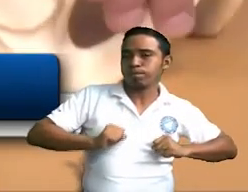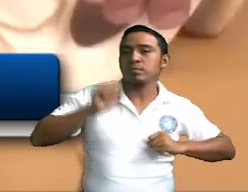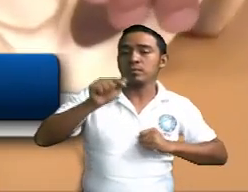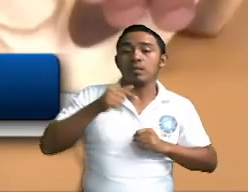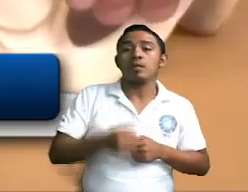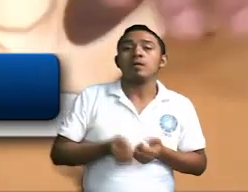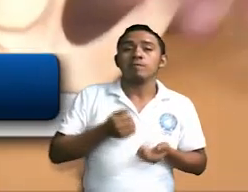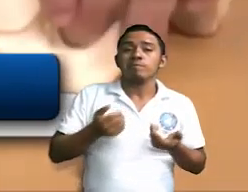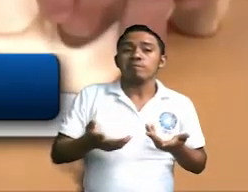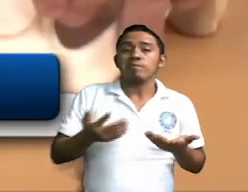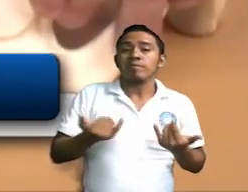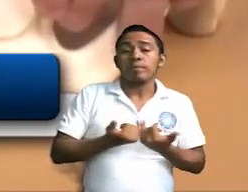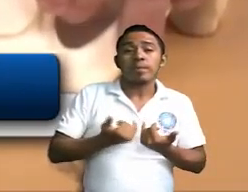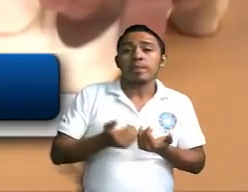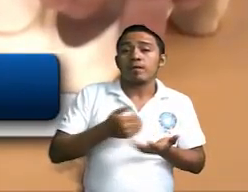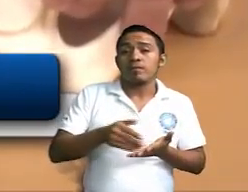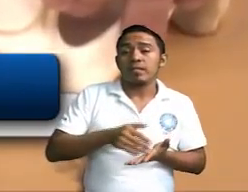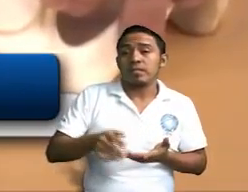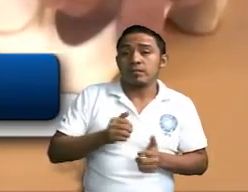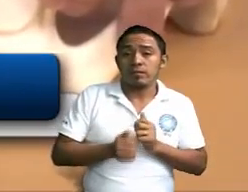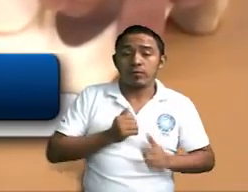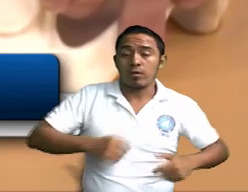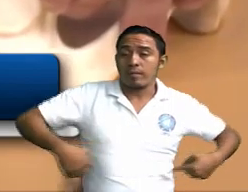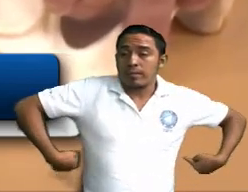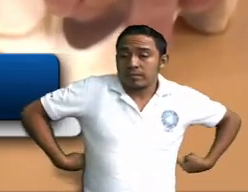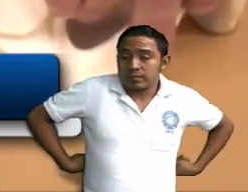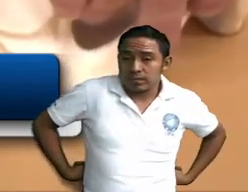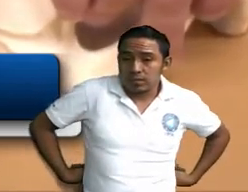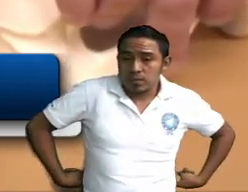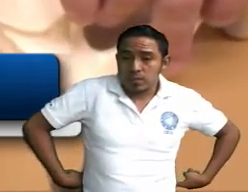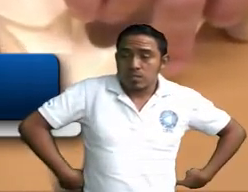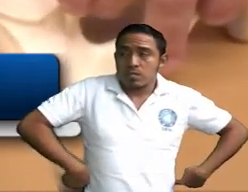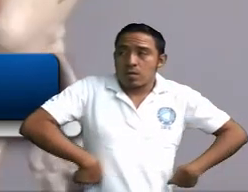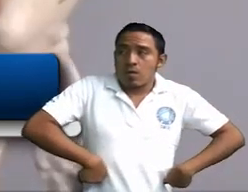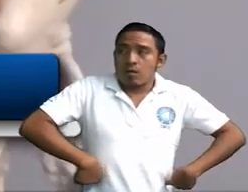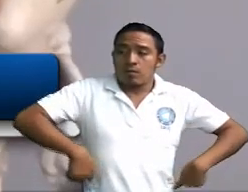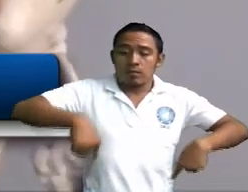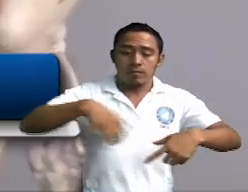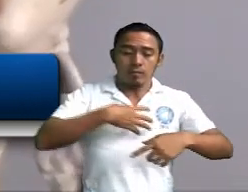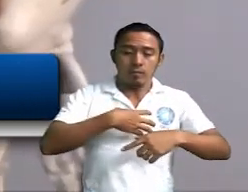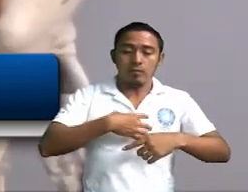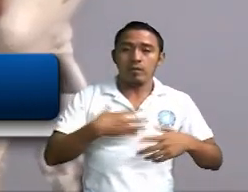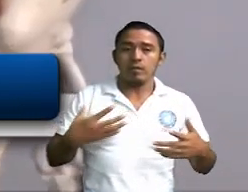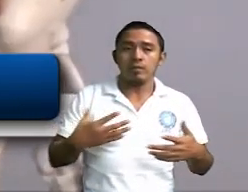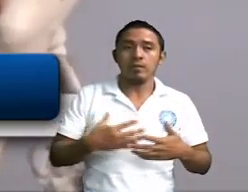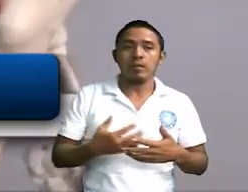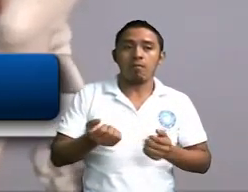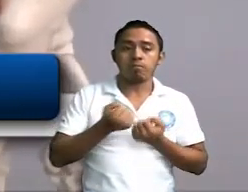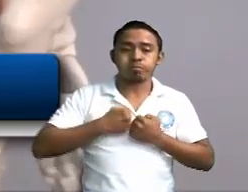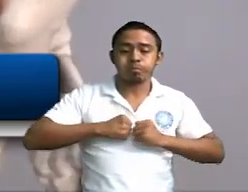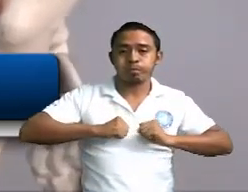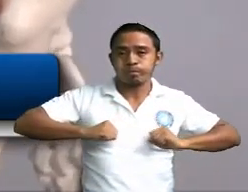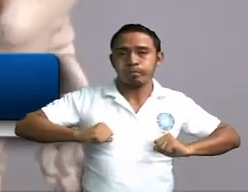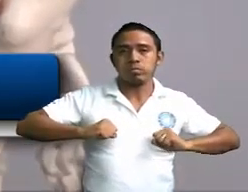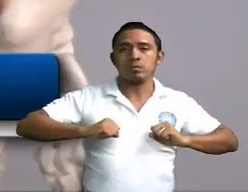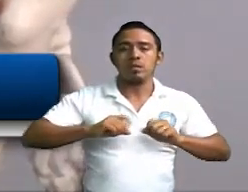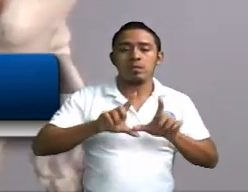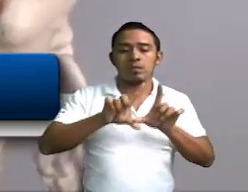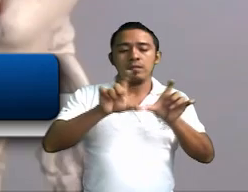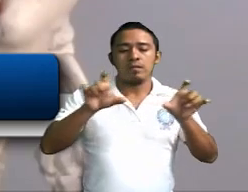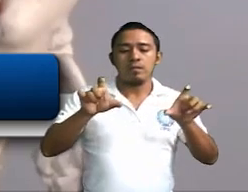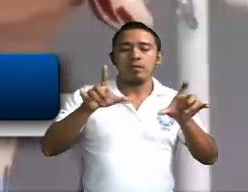son fuertes candidatos a presentar lesiones o enfermedades en la cadera, precisamente por el aumento de su masa